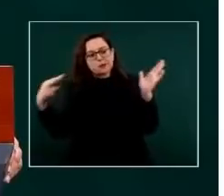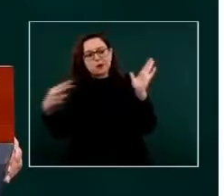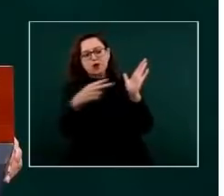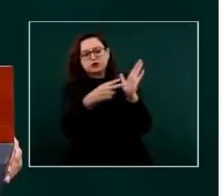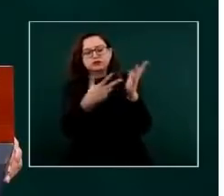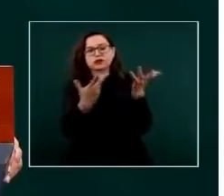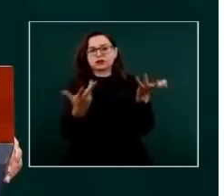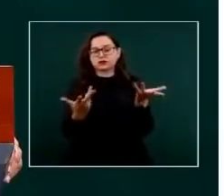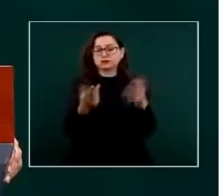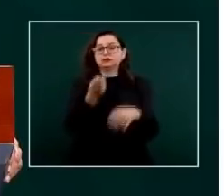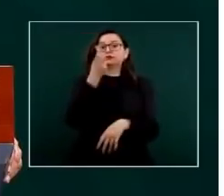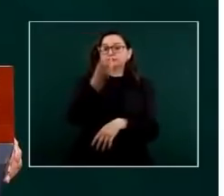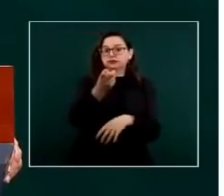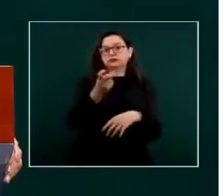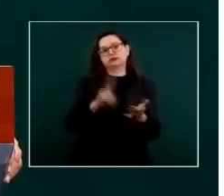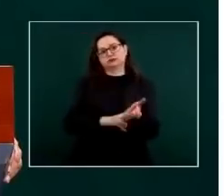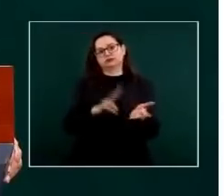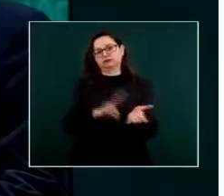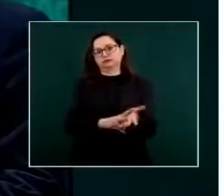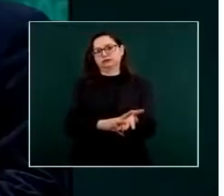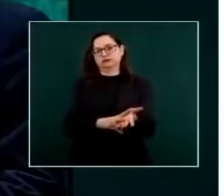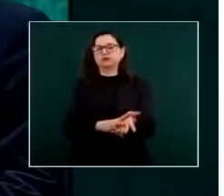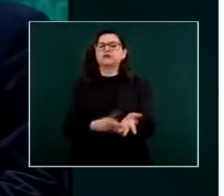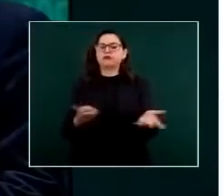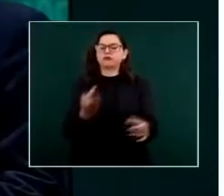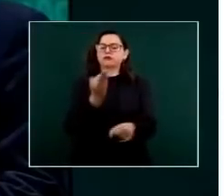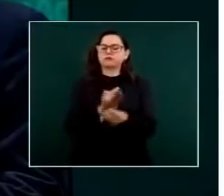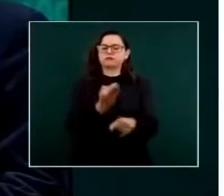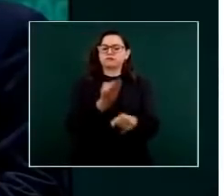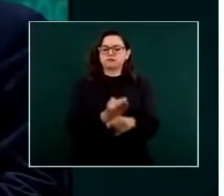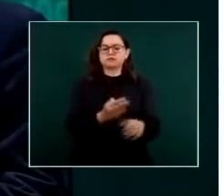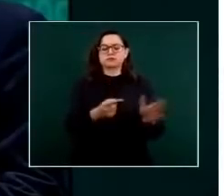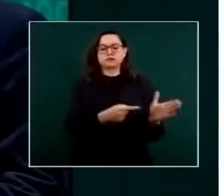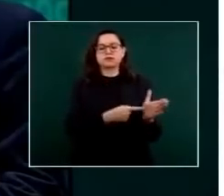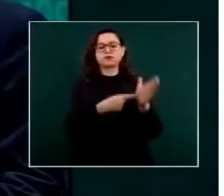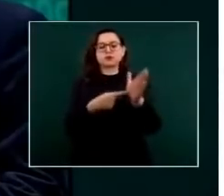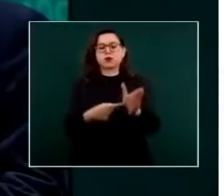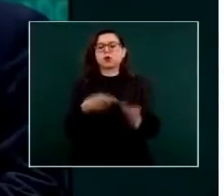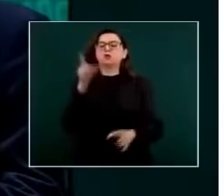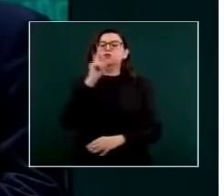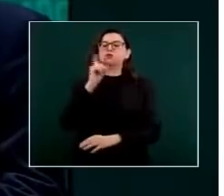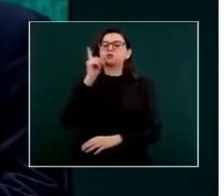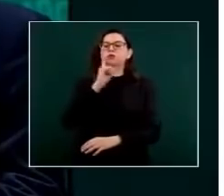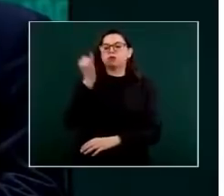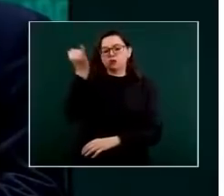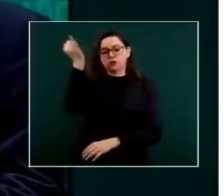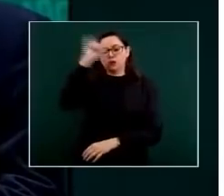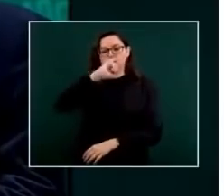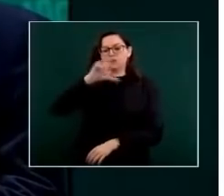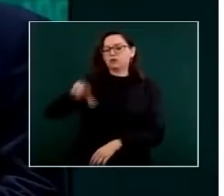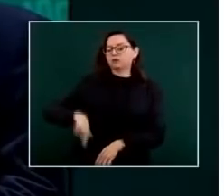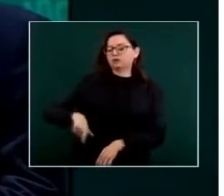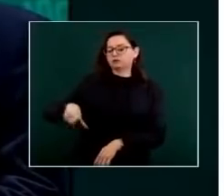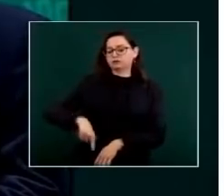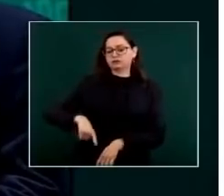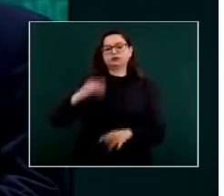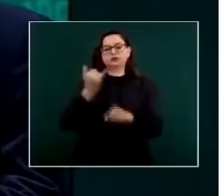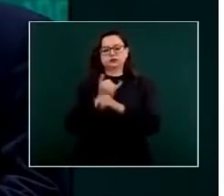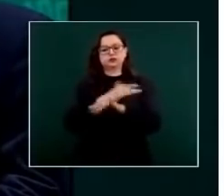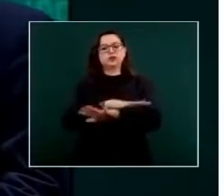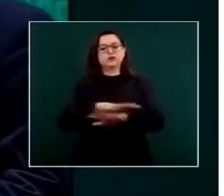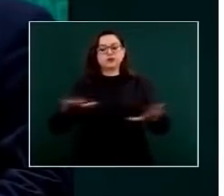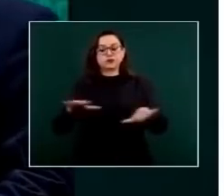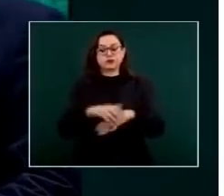están al acecho lópez obrador dijo que el que desee llevar cubrebocas para protegerse lo puede hacer